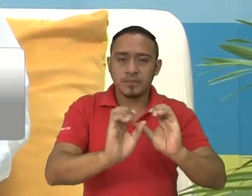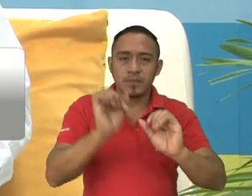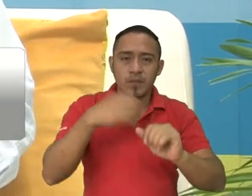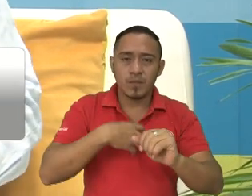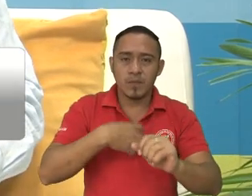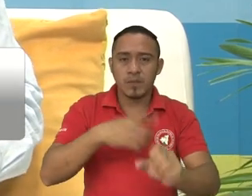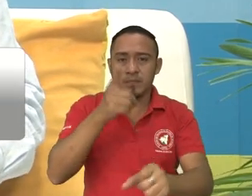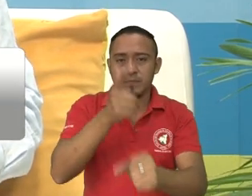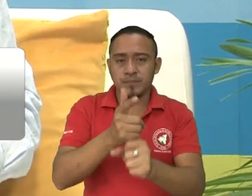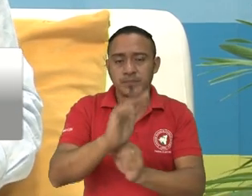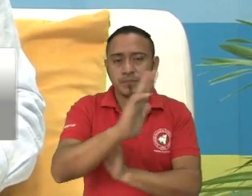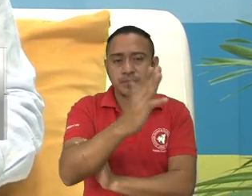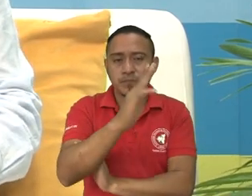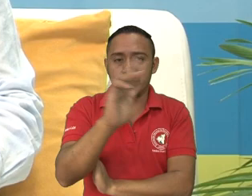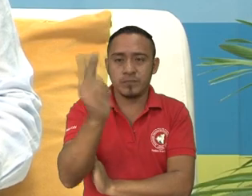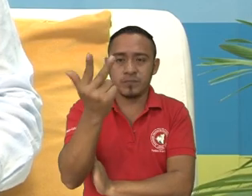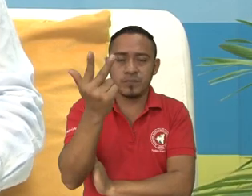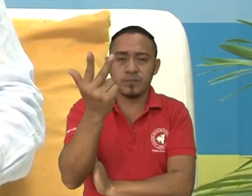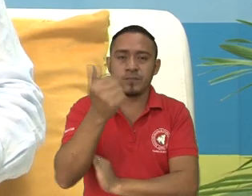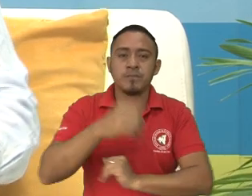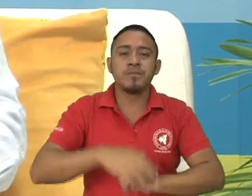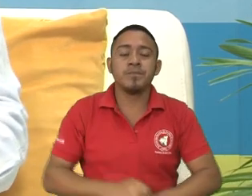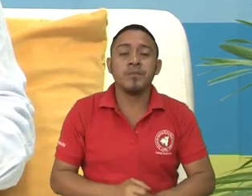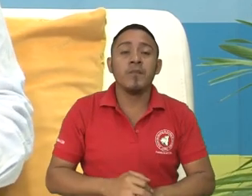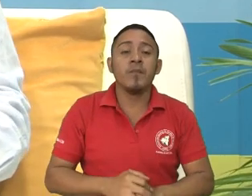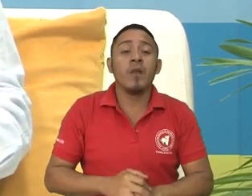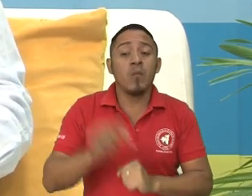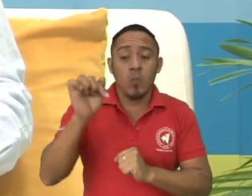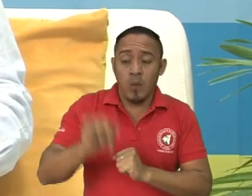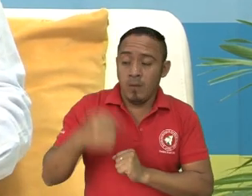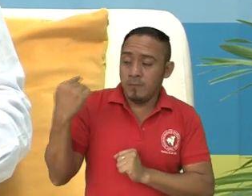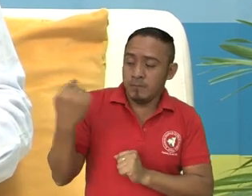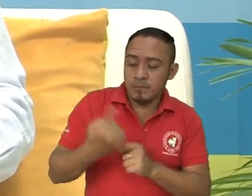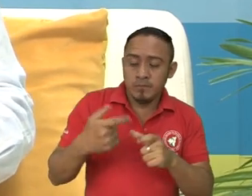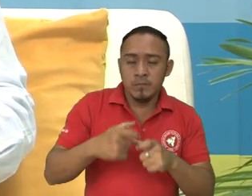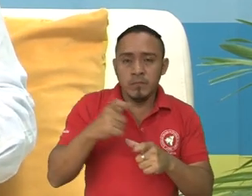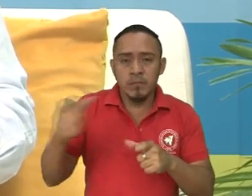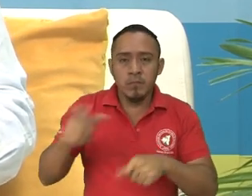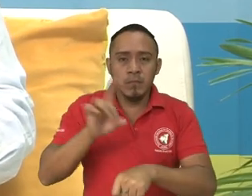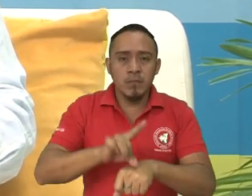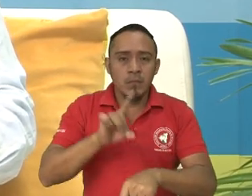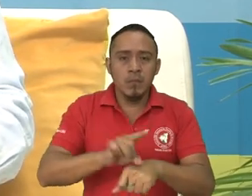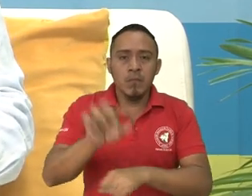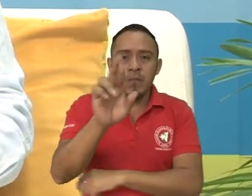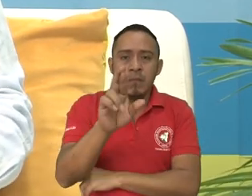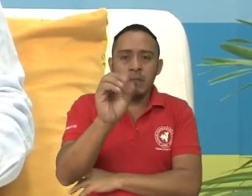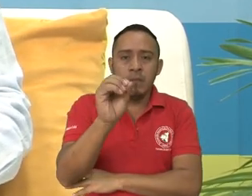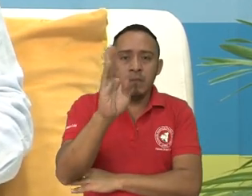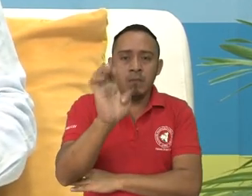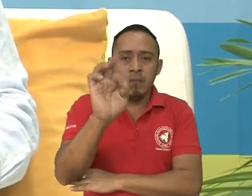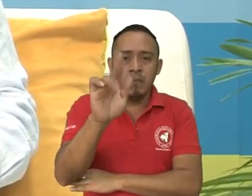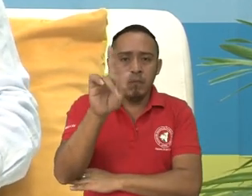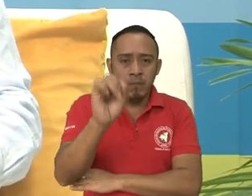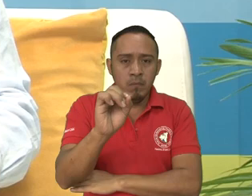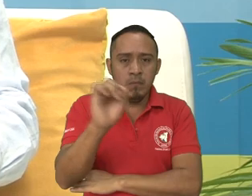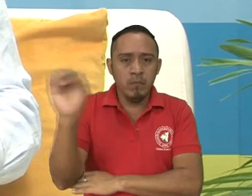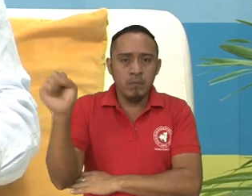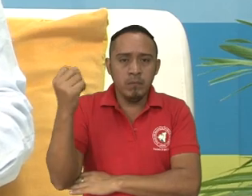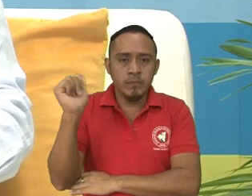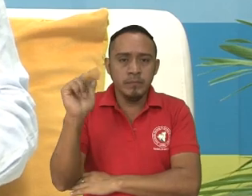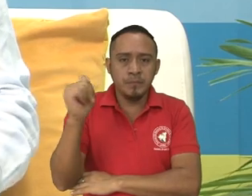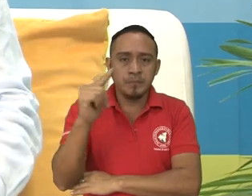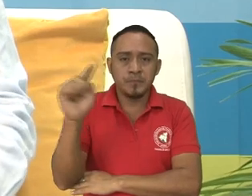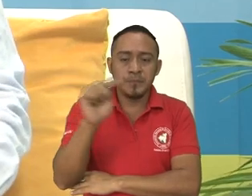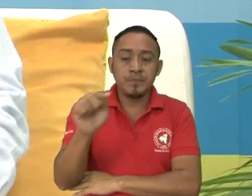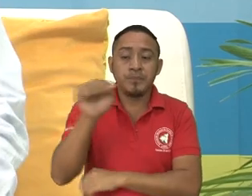frecuencia del canal 98. El día de hoy tenemos como invitado al doctor Roberto Sánchez, médico general del Centro